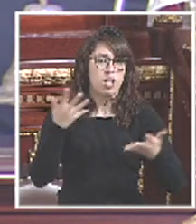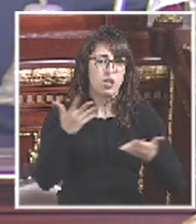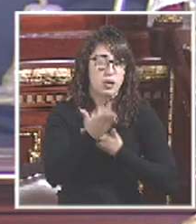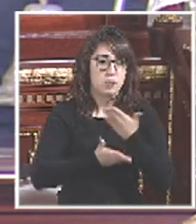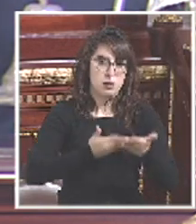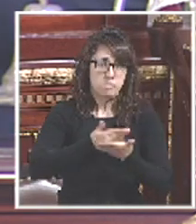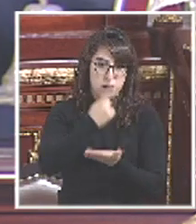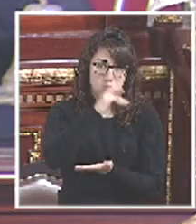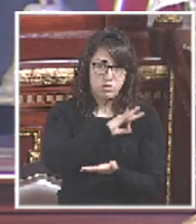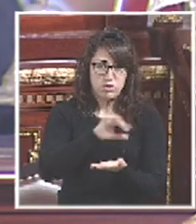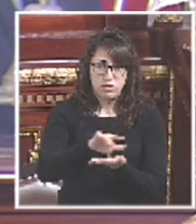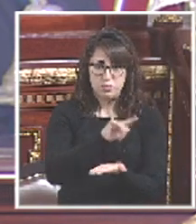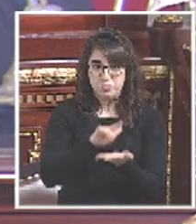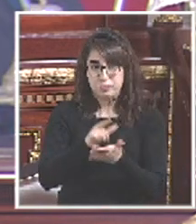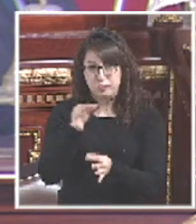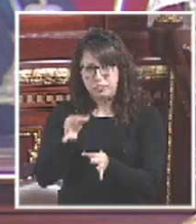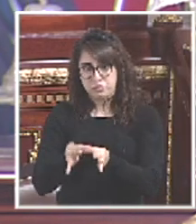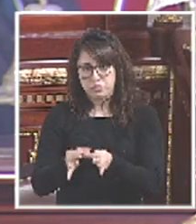lugar.